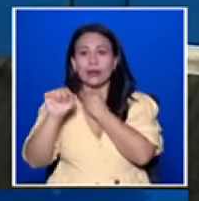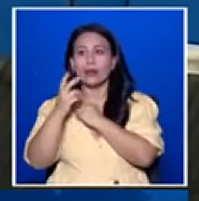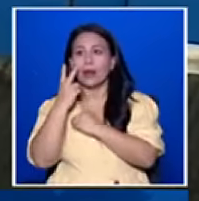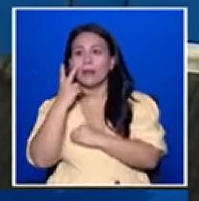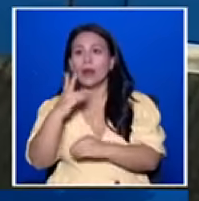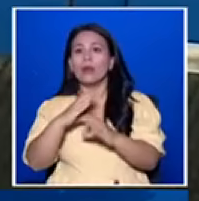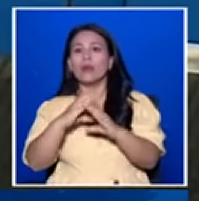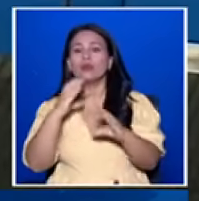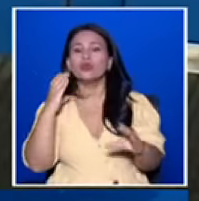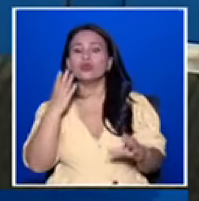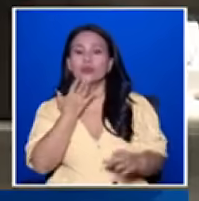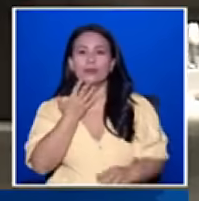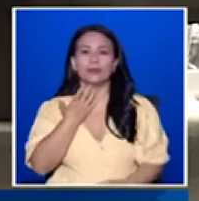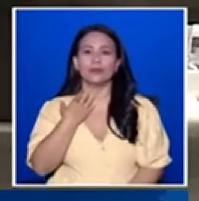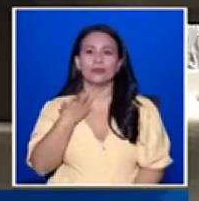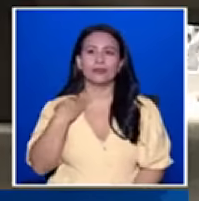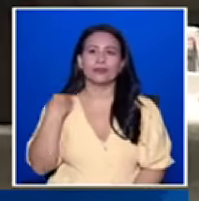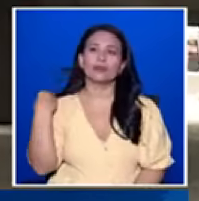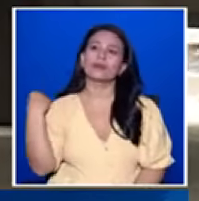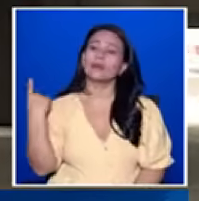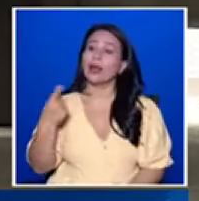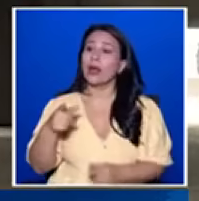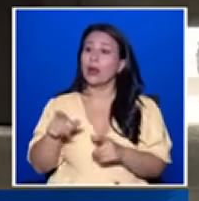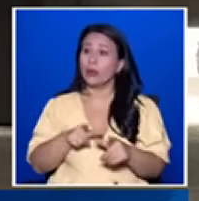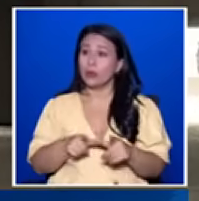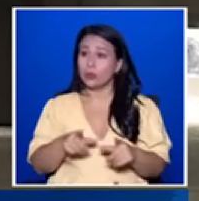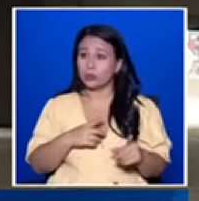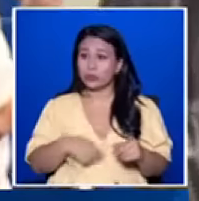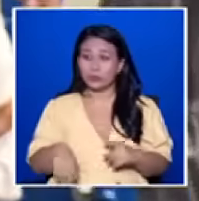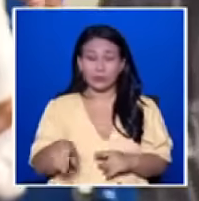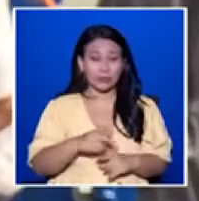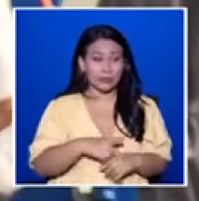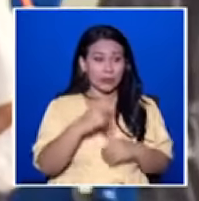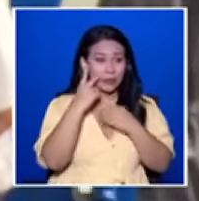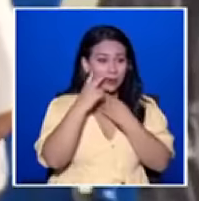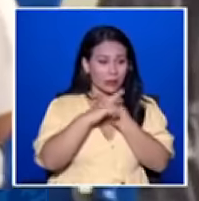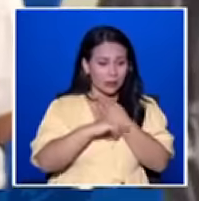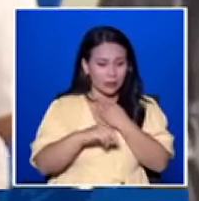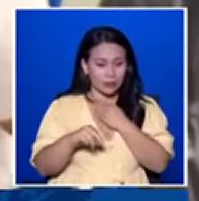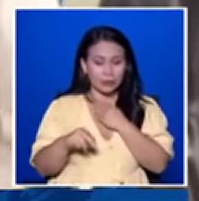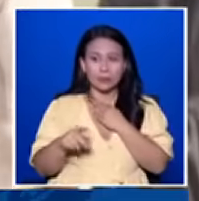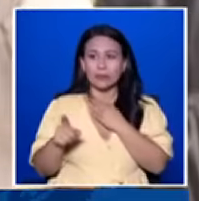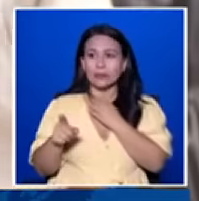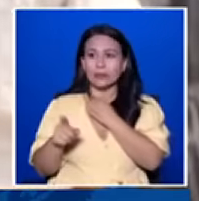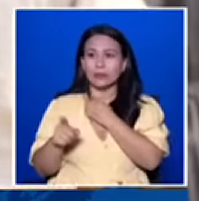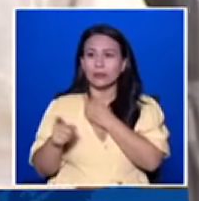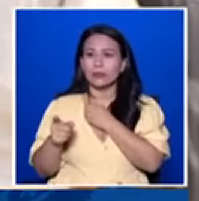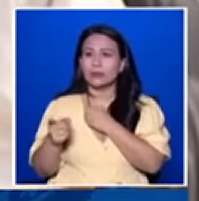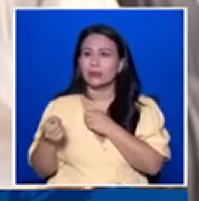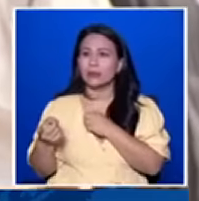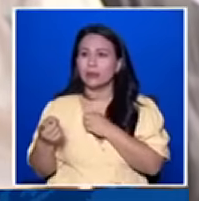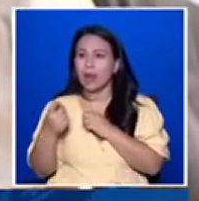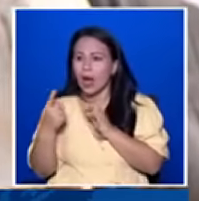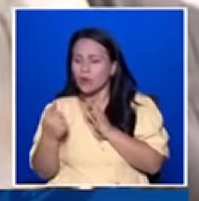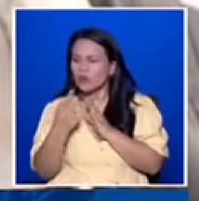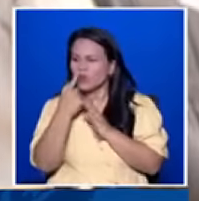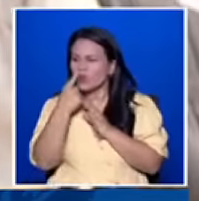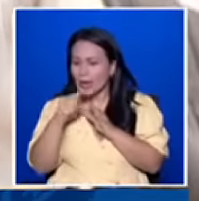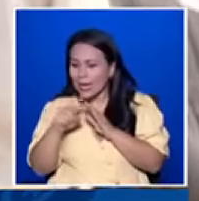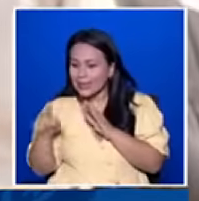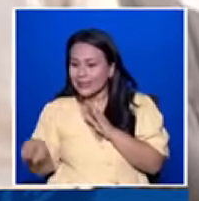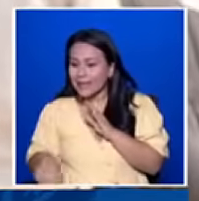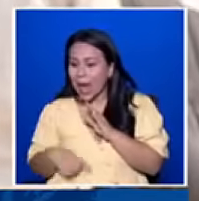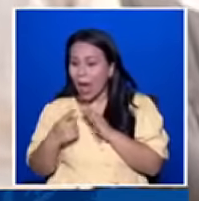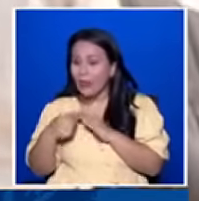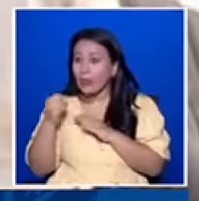los buses. Es una máquina que funciona también en una línea de revisión técnica vehicular y hace una revisión tanto de gases como de labrado de vehículo